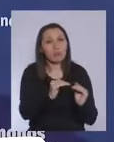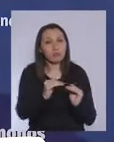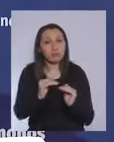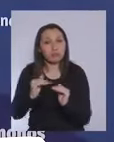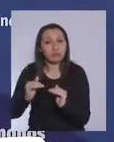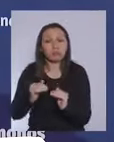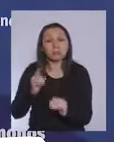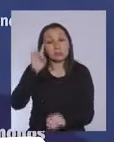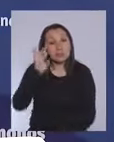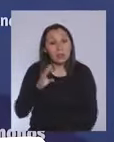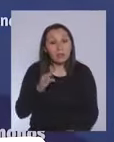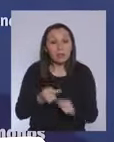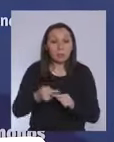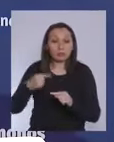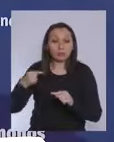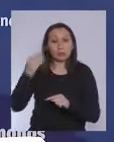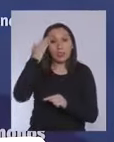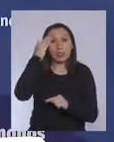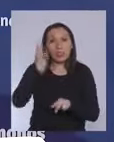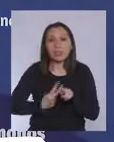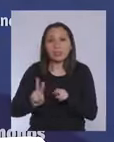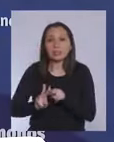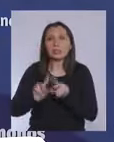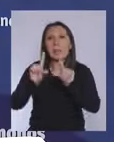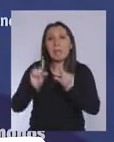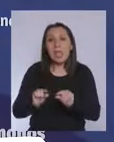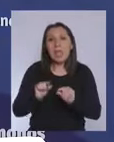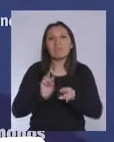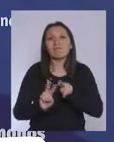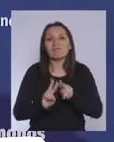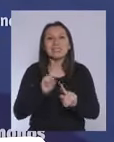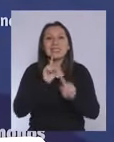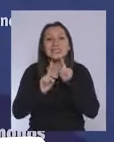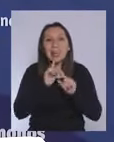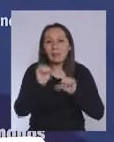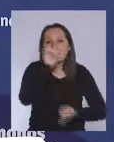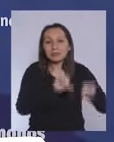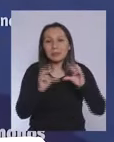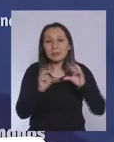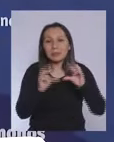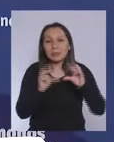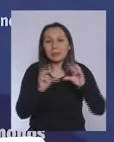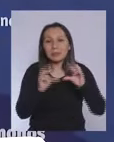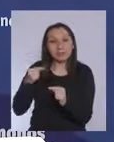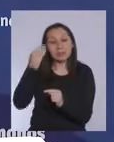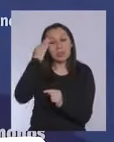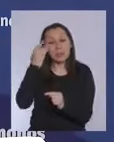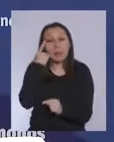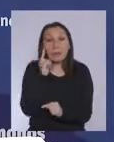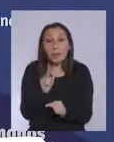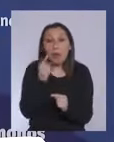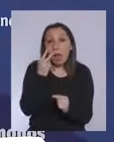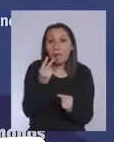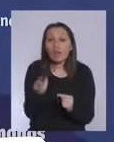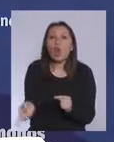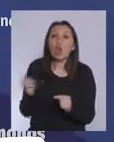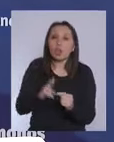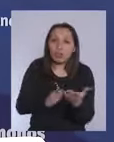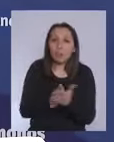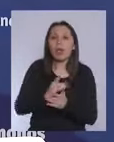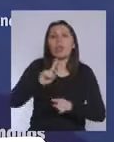durante los últimos días hemos hecho una menor cantidad de exámenes de laboratorio sin embargo eso se va a retomar